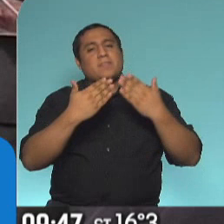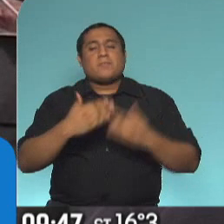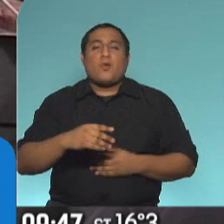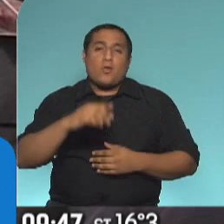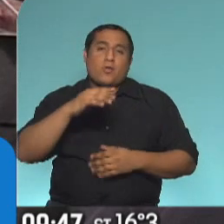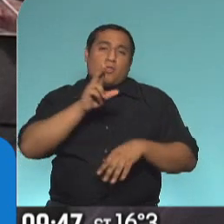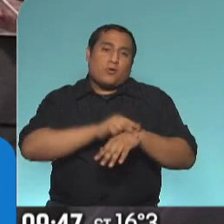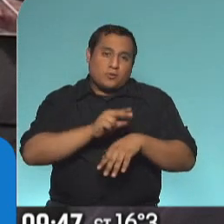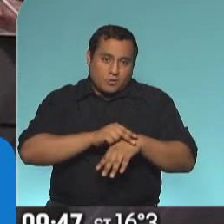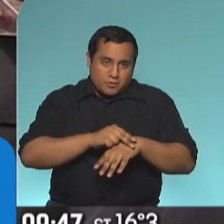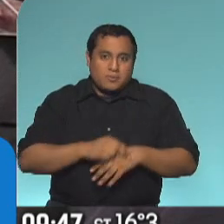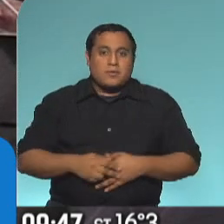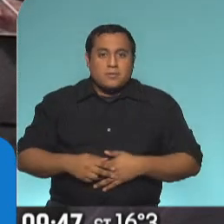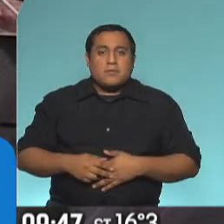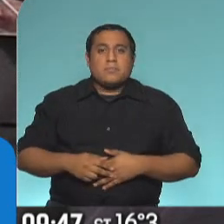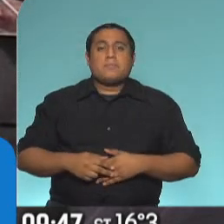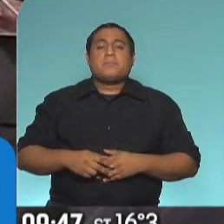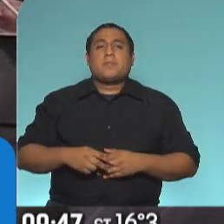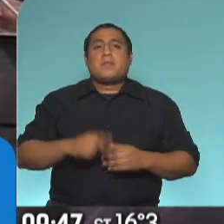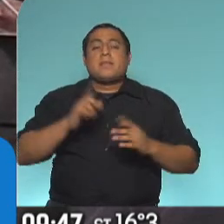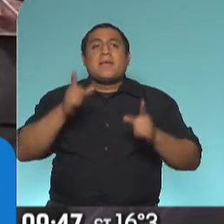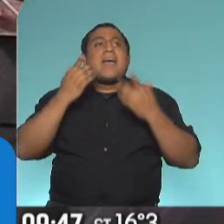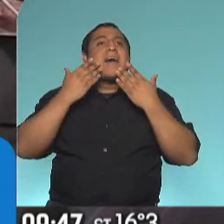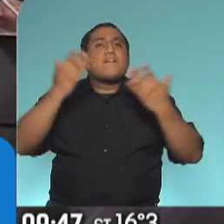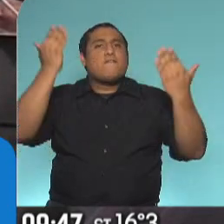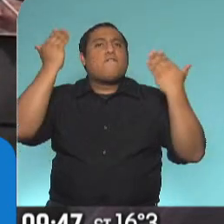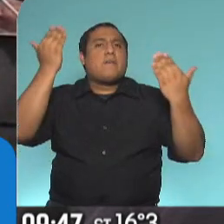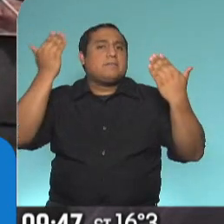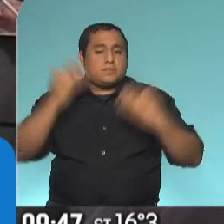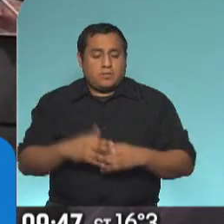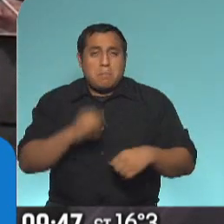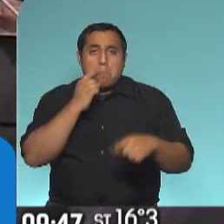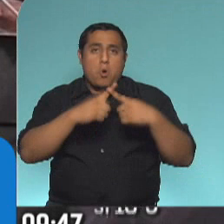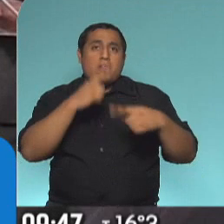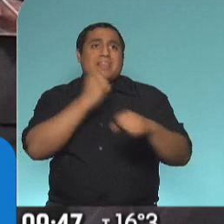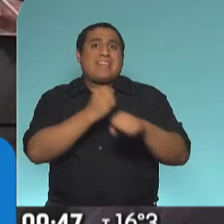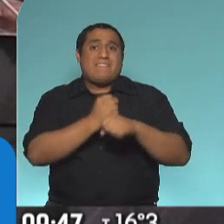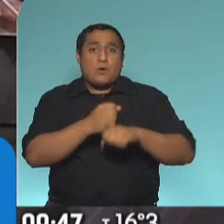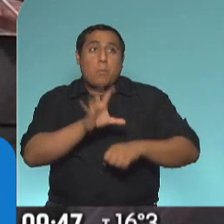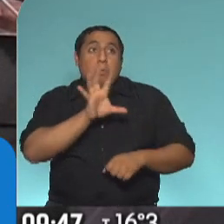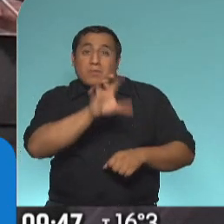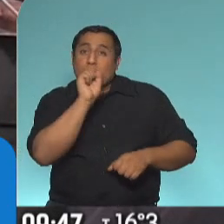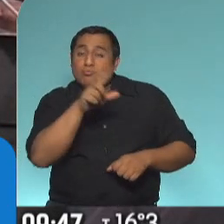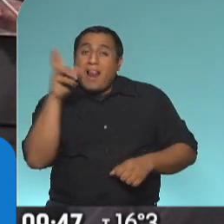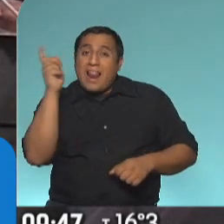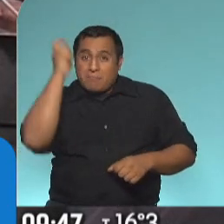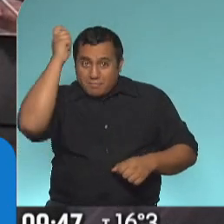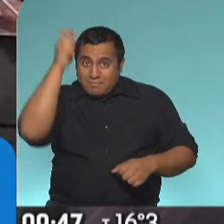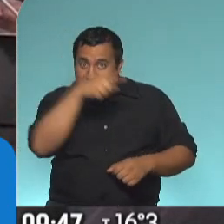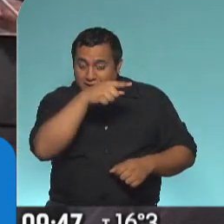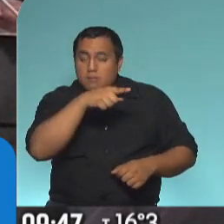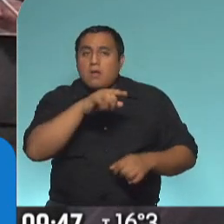Cohen, perdón, y muchas gracias y felicitaciones por el trabajo de toda la provincia de La Pampa, con